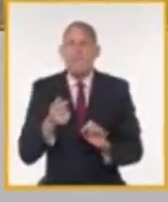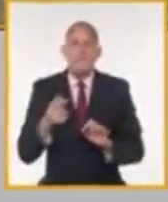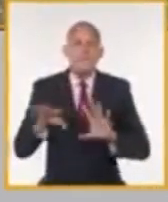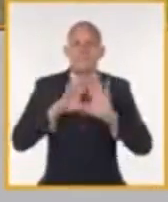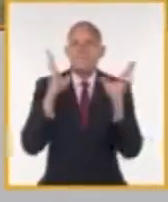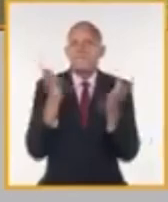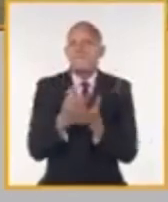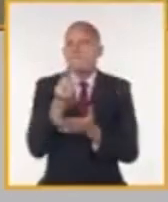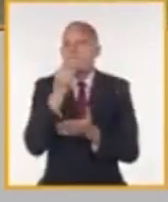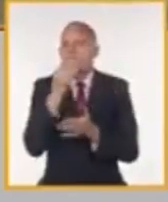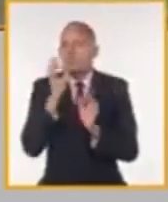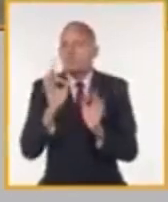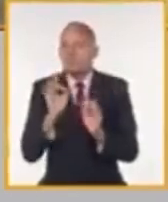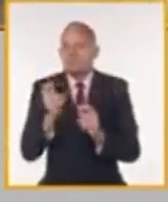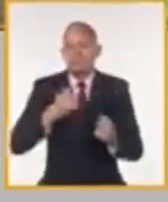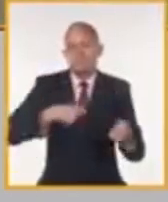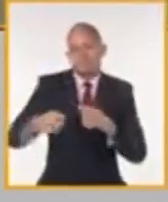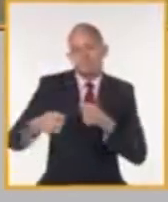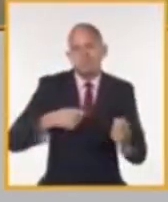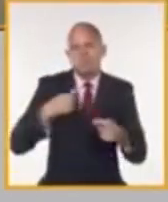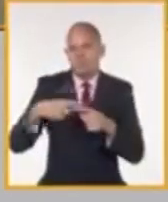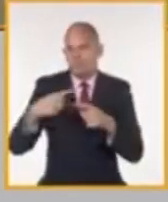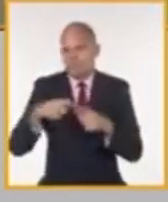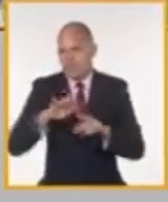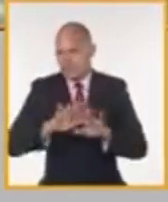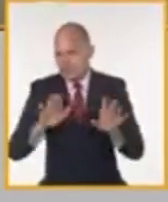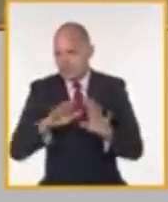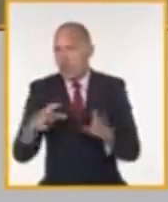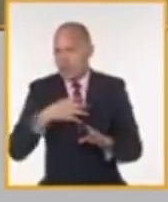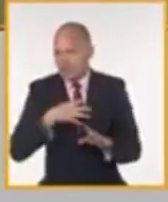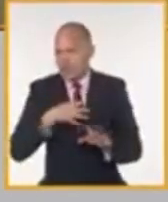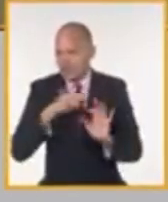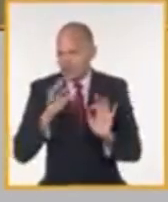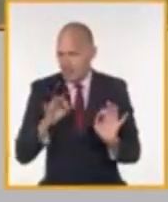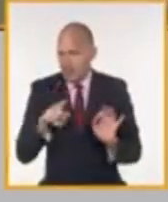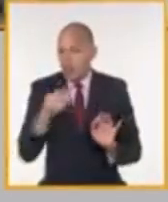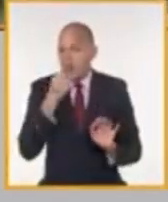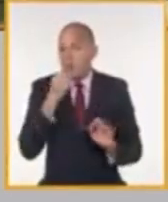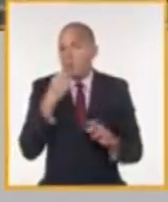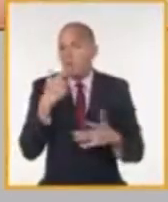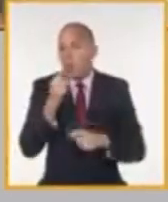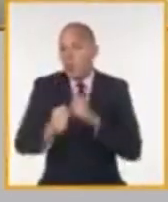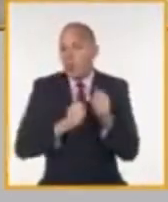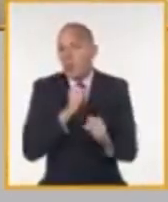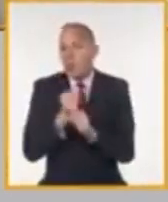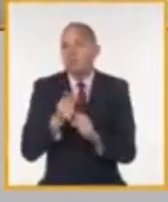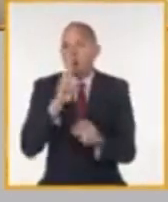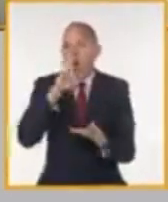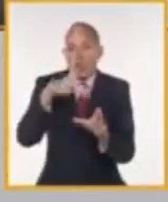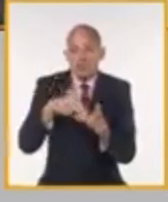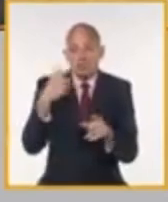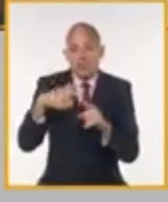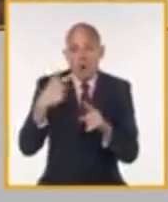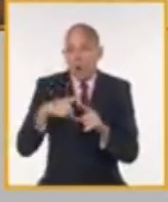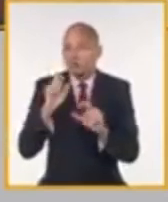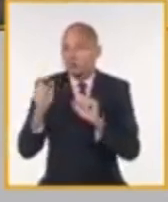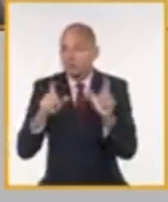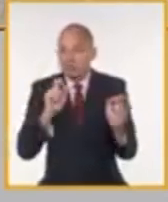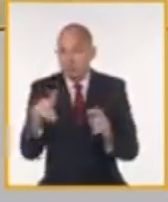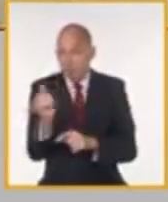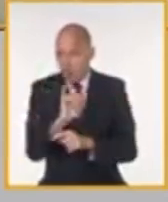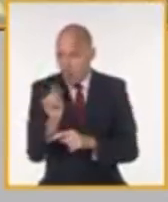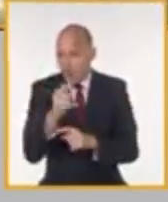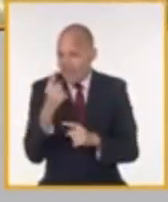la adquisición, la compra, está propuesto del combustible que va a utilizar toda nuestra actividad pesquera.